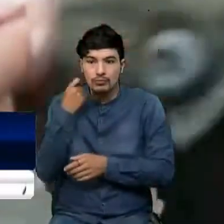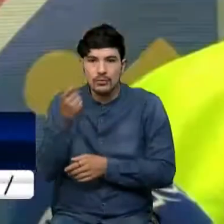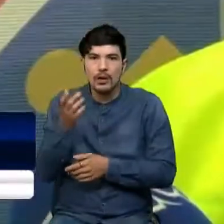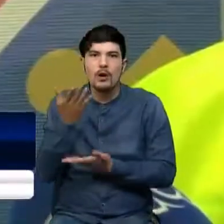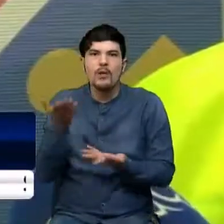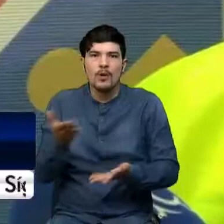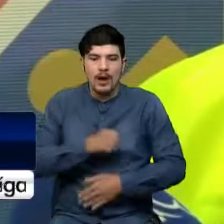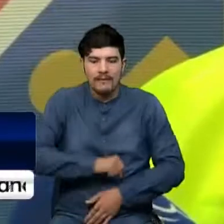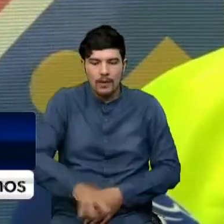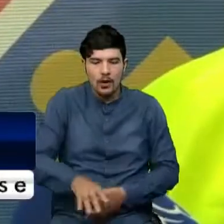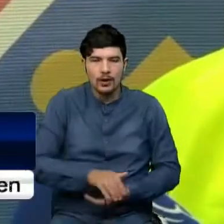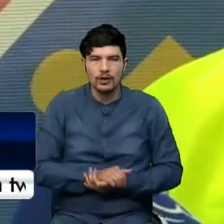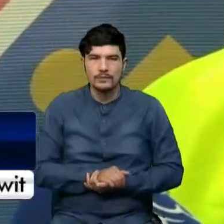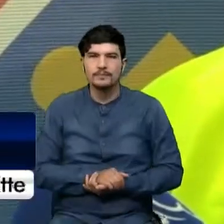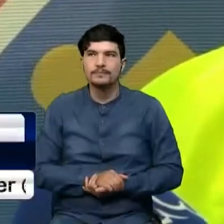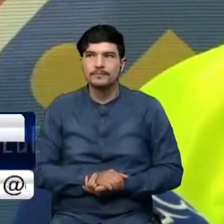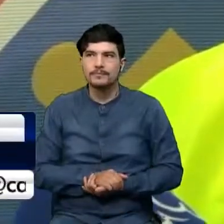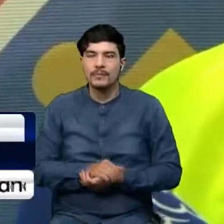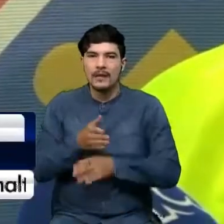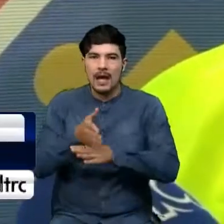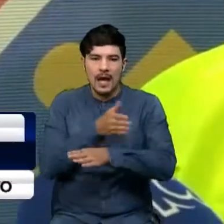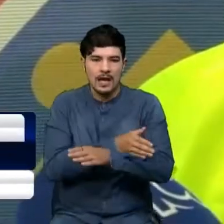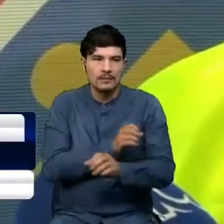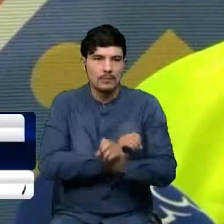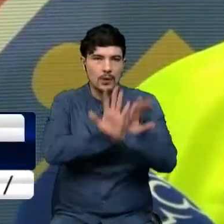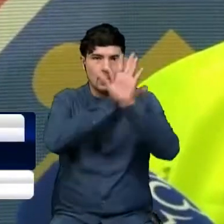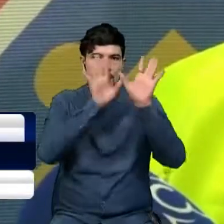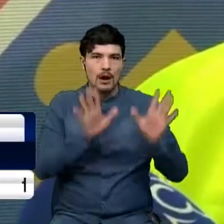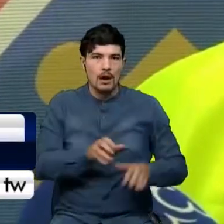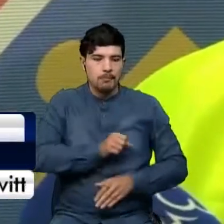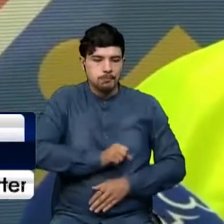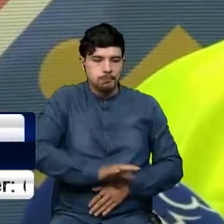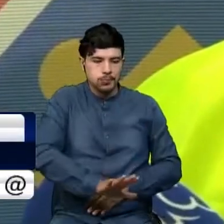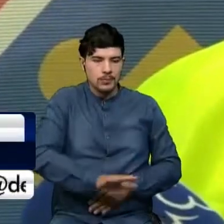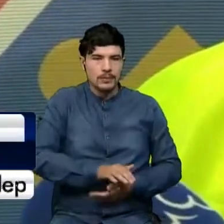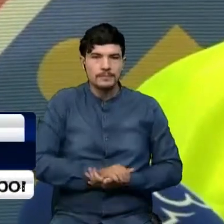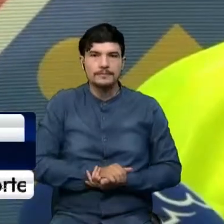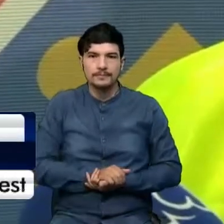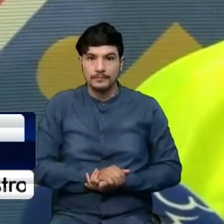aborto. En una mañana abortó, dejó el